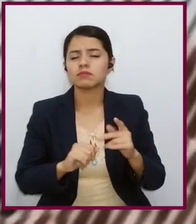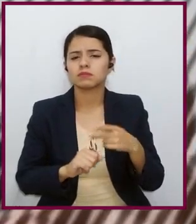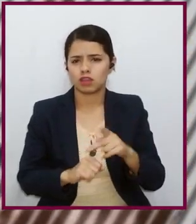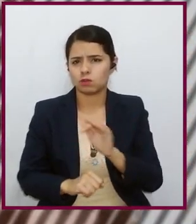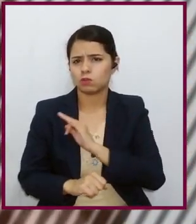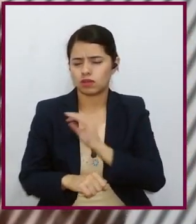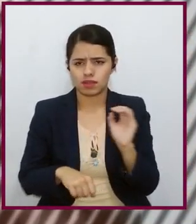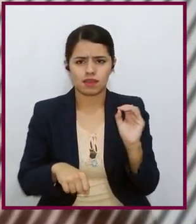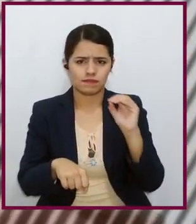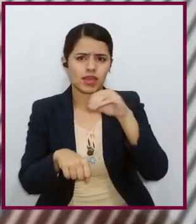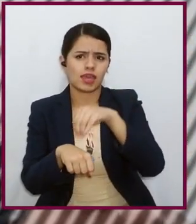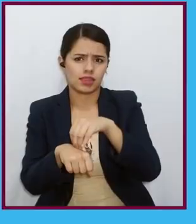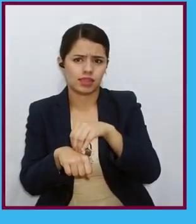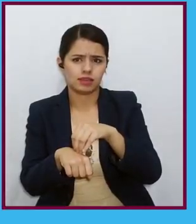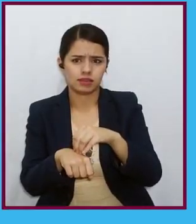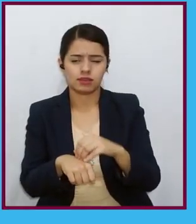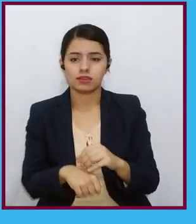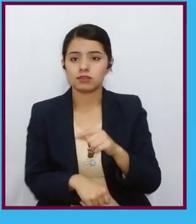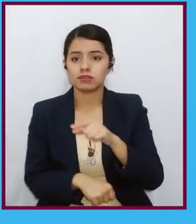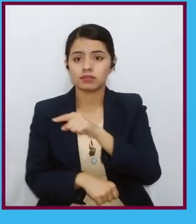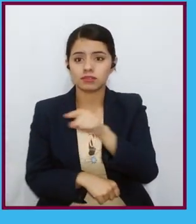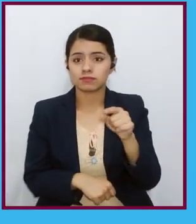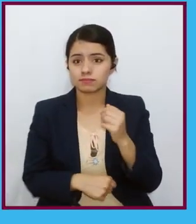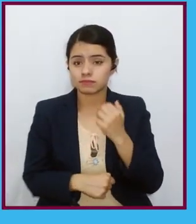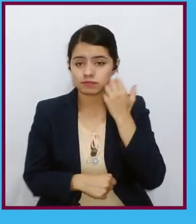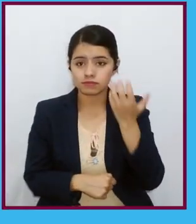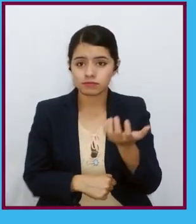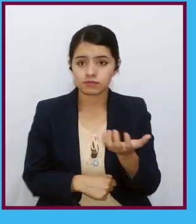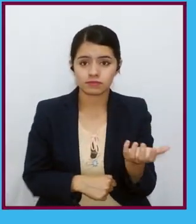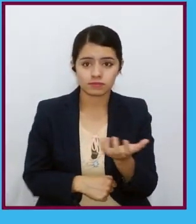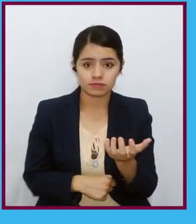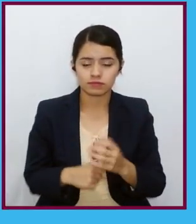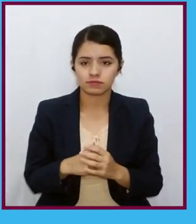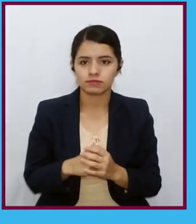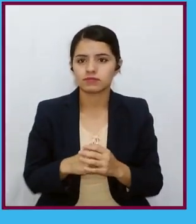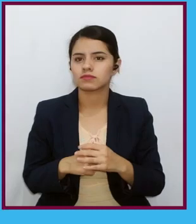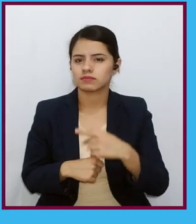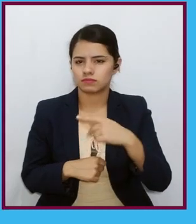tatarabuelo de Axel! No es mi tatarabuelo, pero sí, que se vaya.